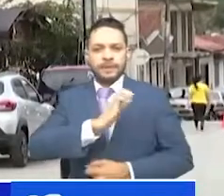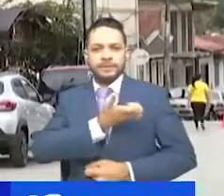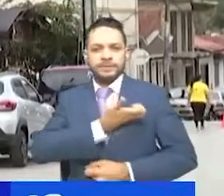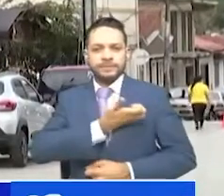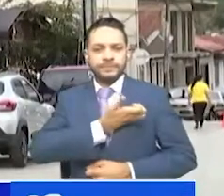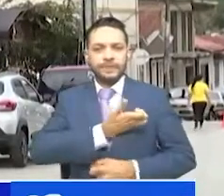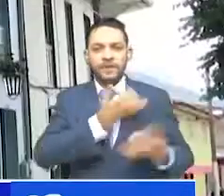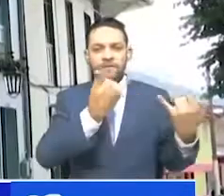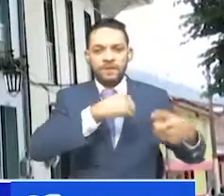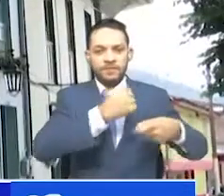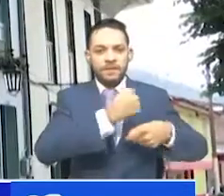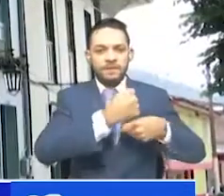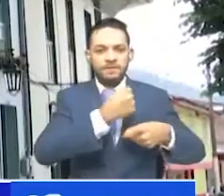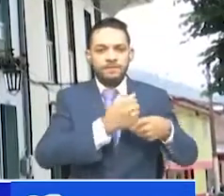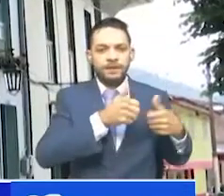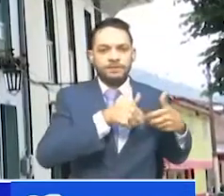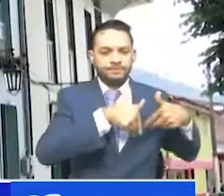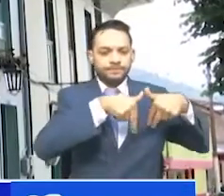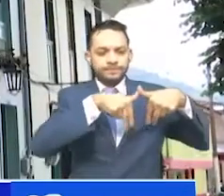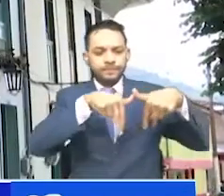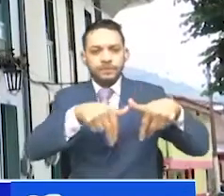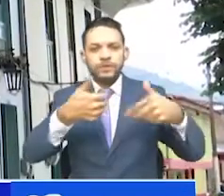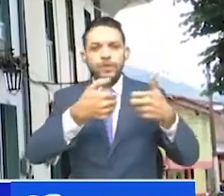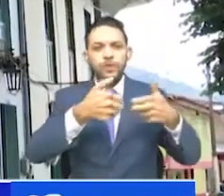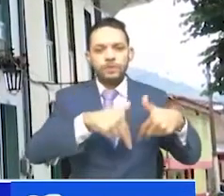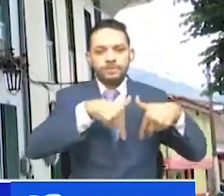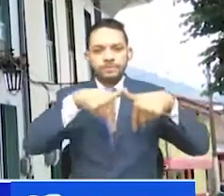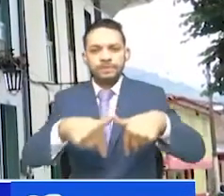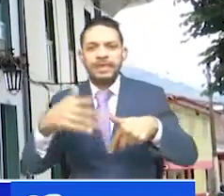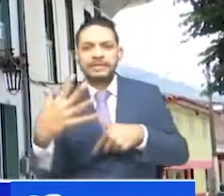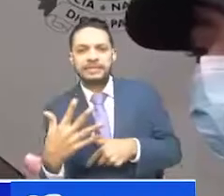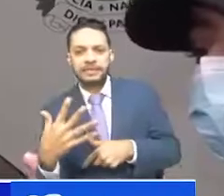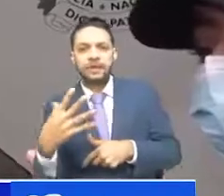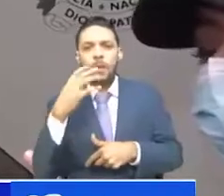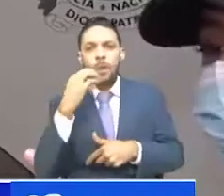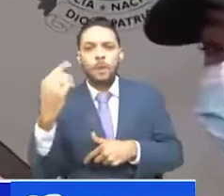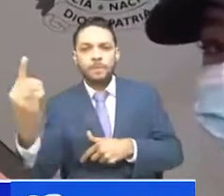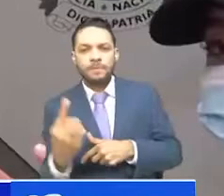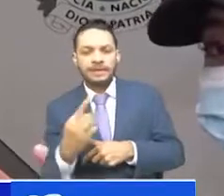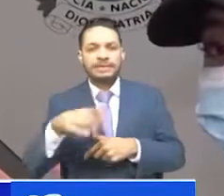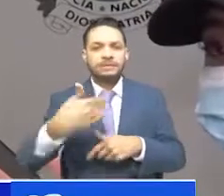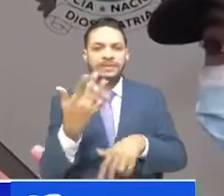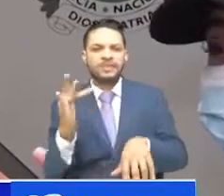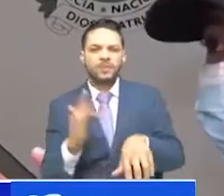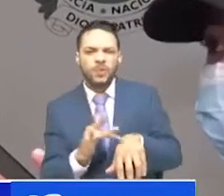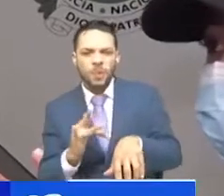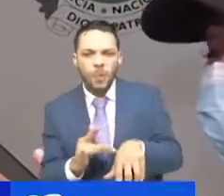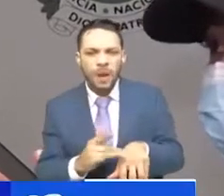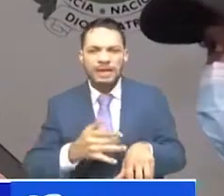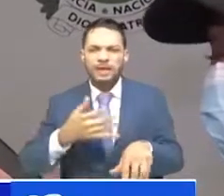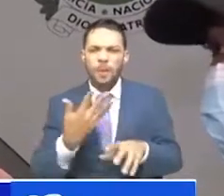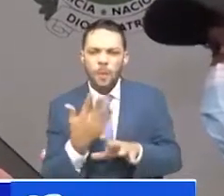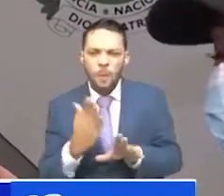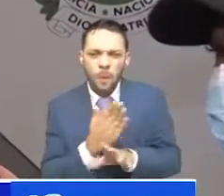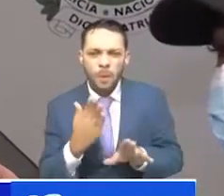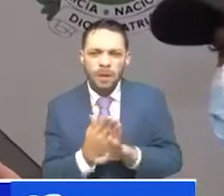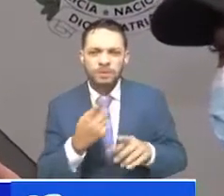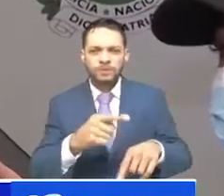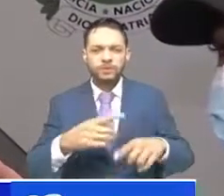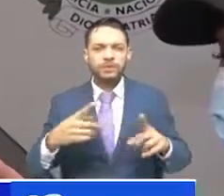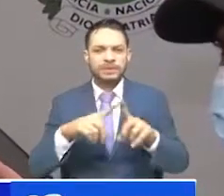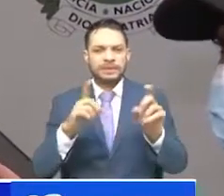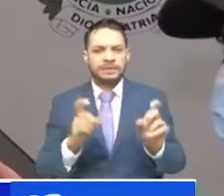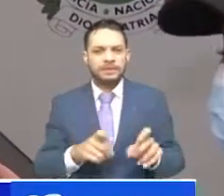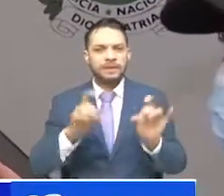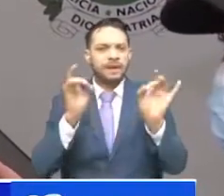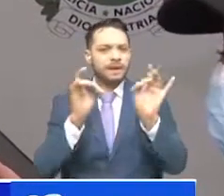su casa junto a su novio fue intimidada por 5 hombres, robada y ultrajada. Se nos presentó un hecho de